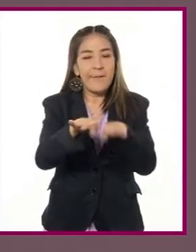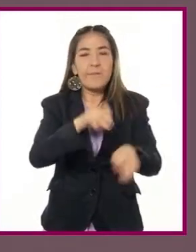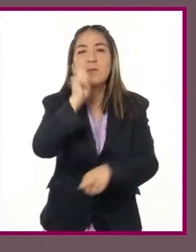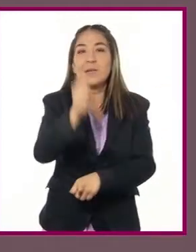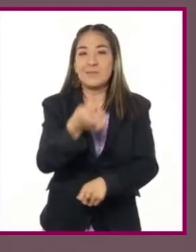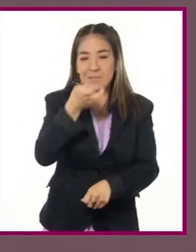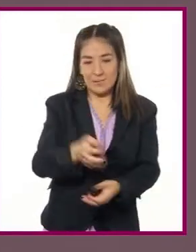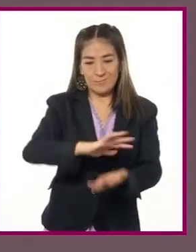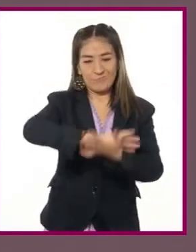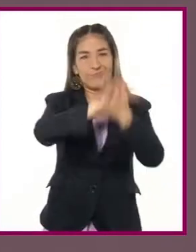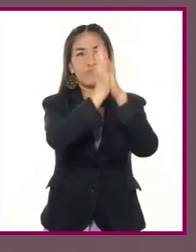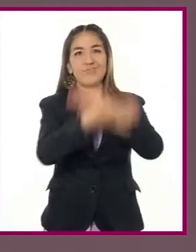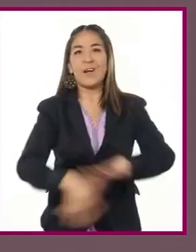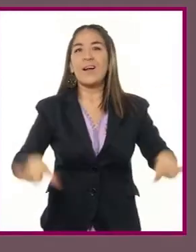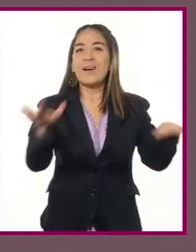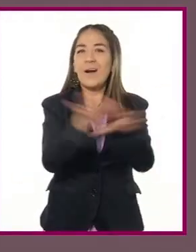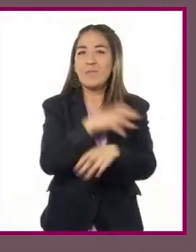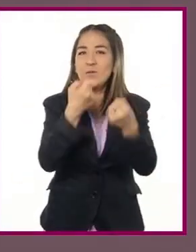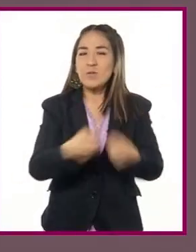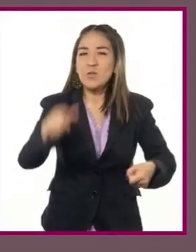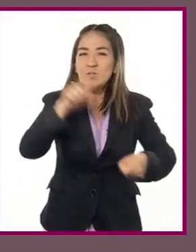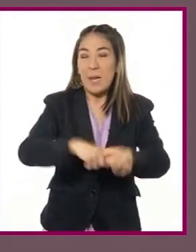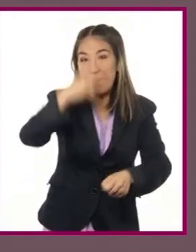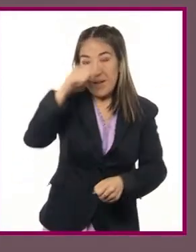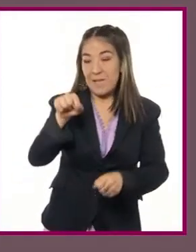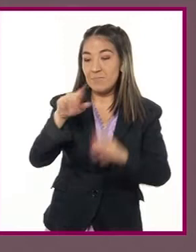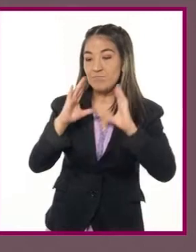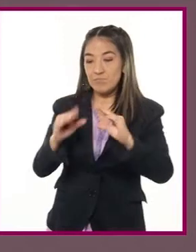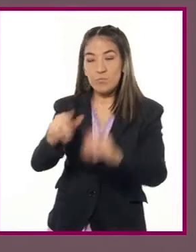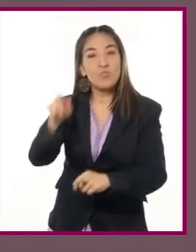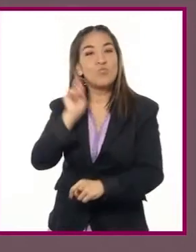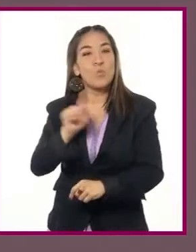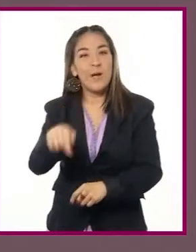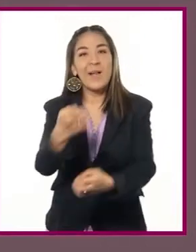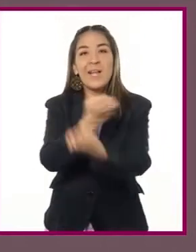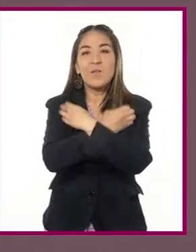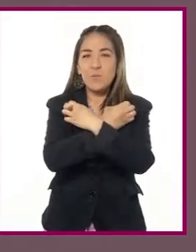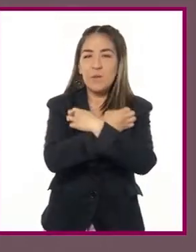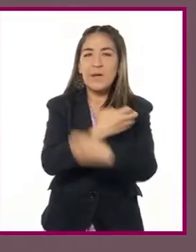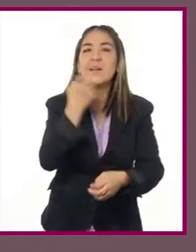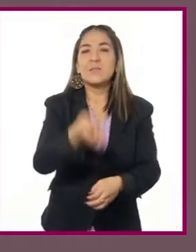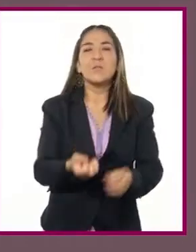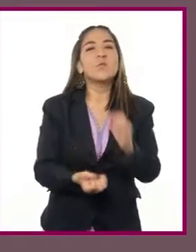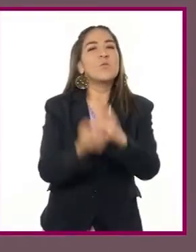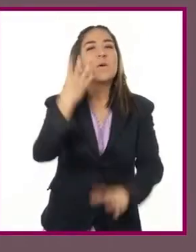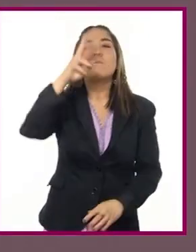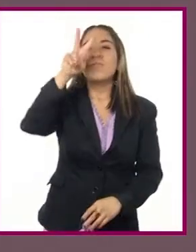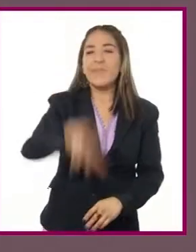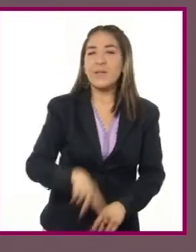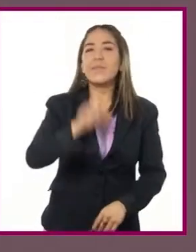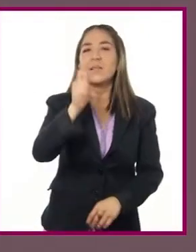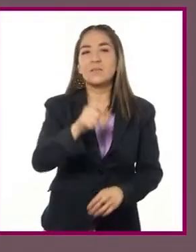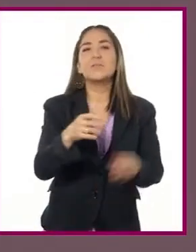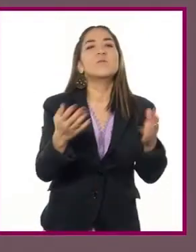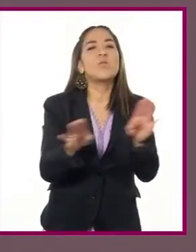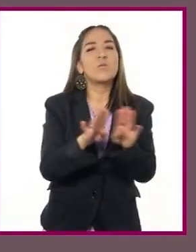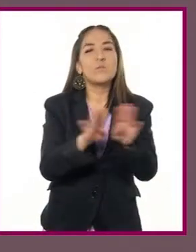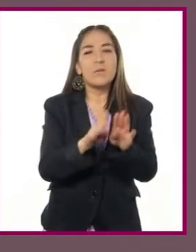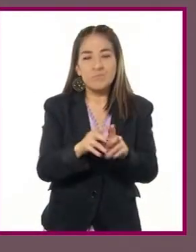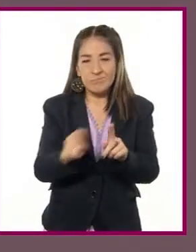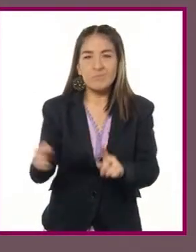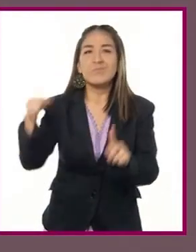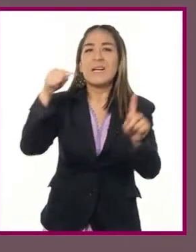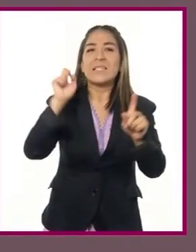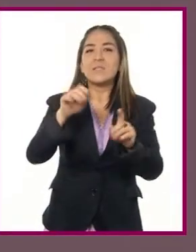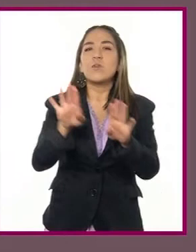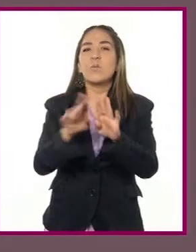esta evolución social en la educación de la mujer, donde comenzará la verdadera reivindicación femenina. Cuando el